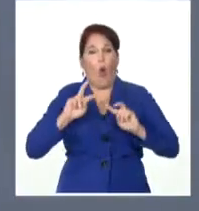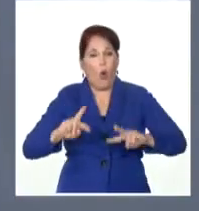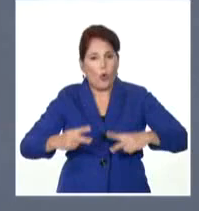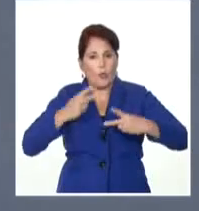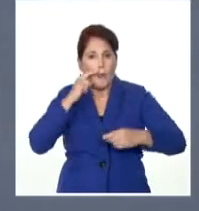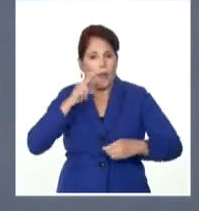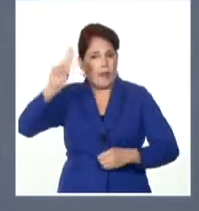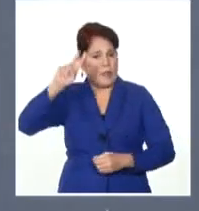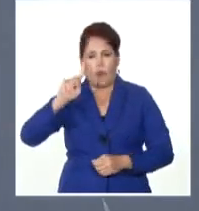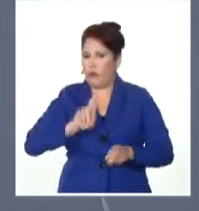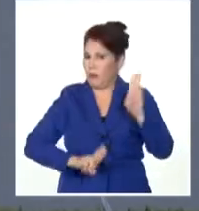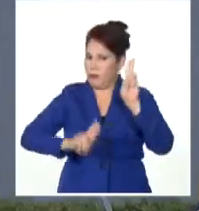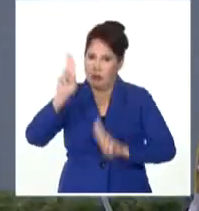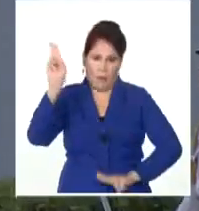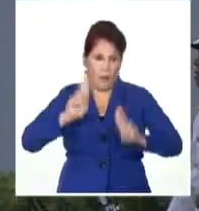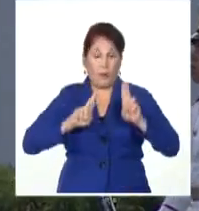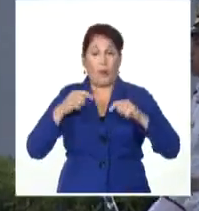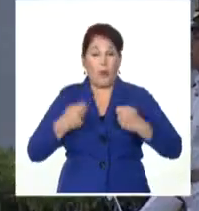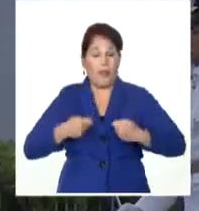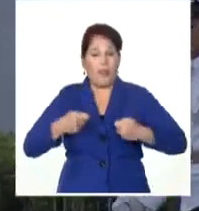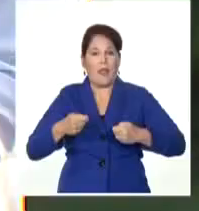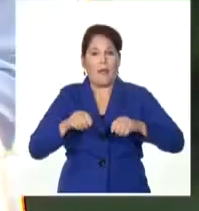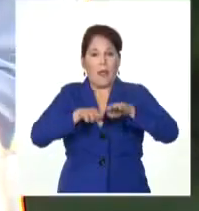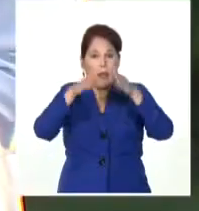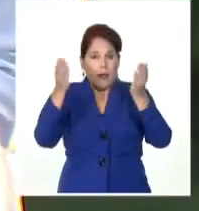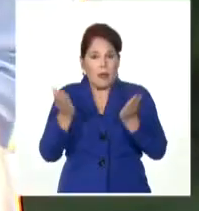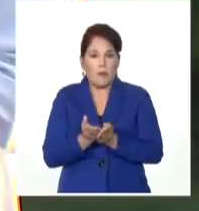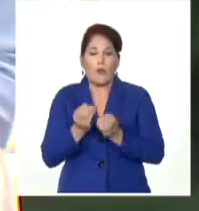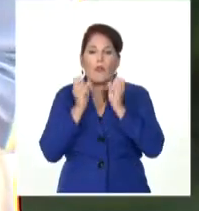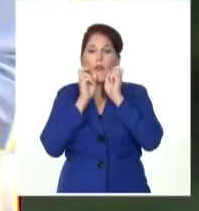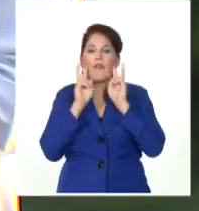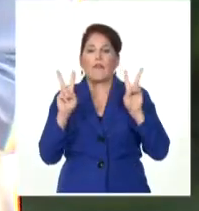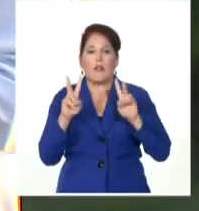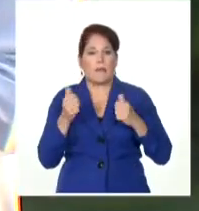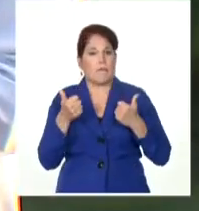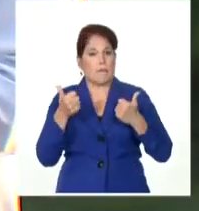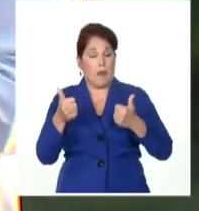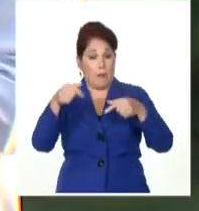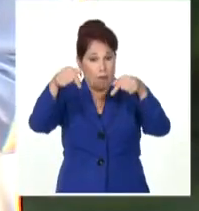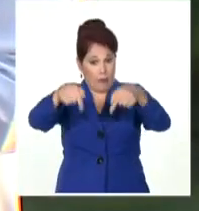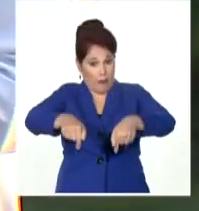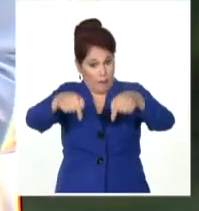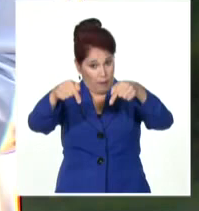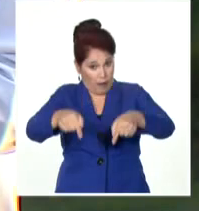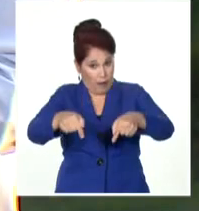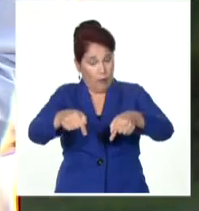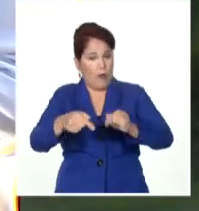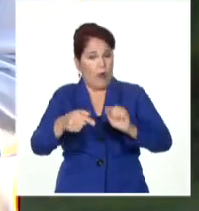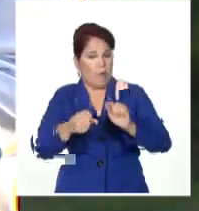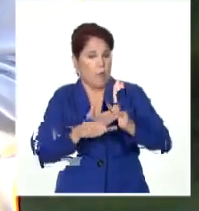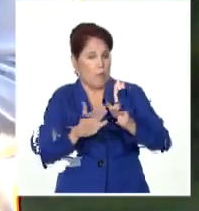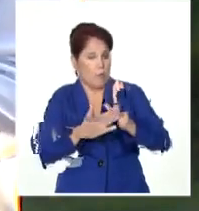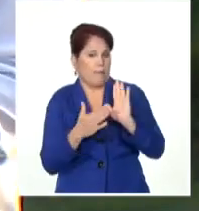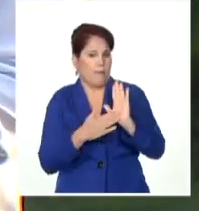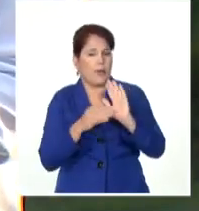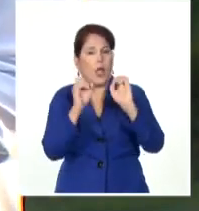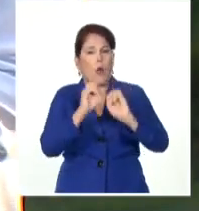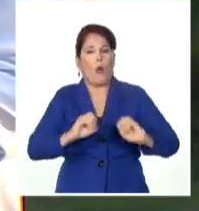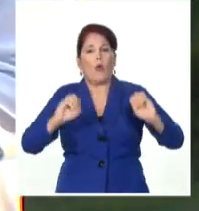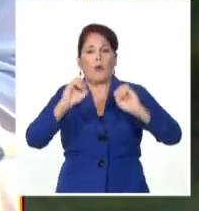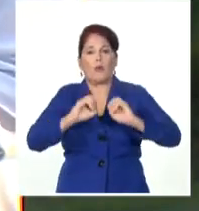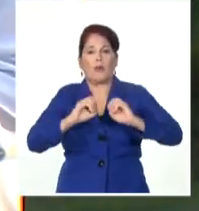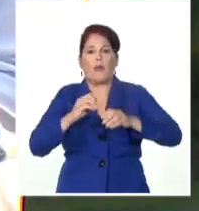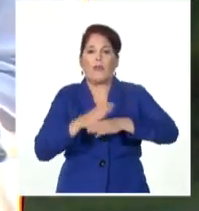garante esencial de la supervivencia humana. Nuestro presente constata la existencia de un orden